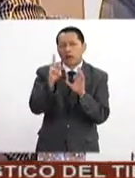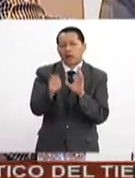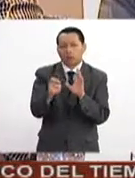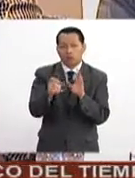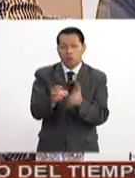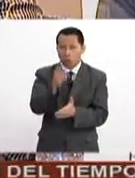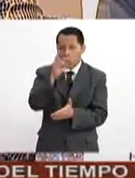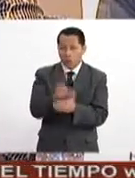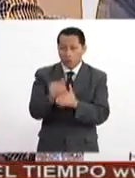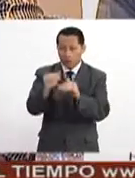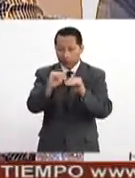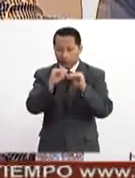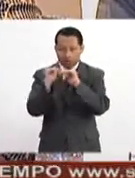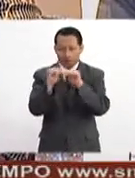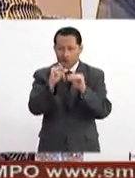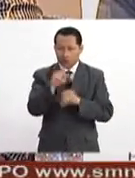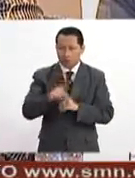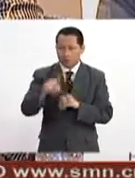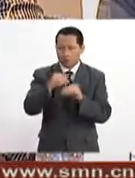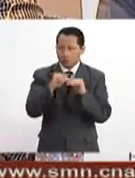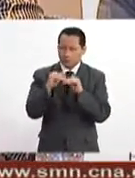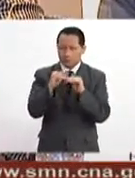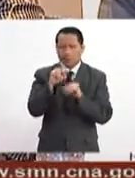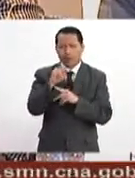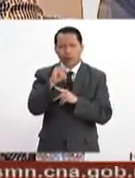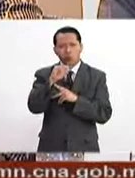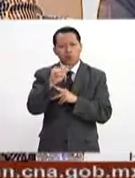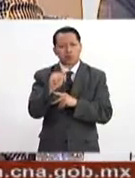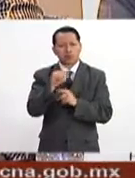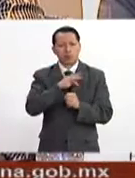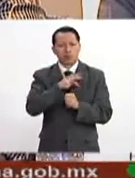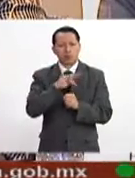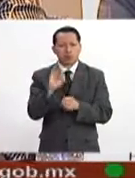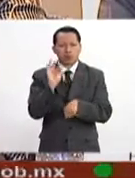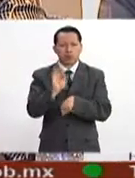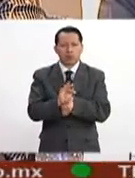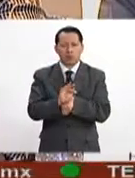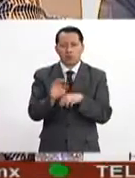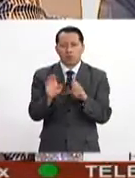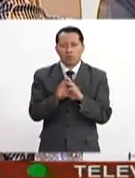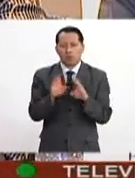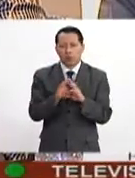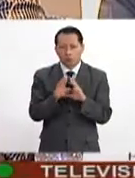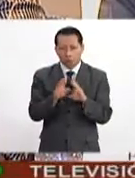a democracia reconstitui nossa capacidade de